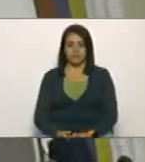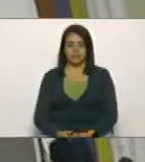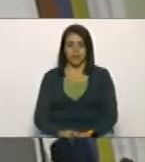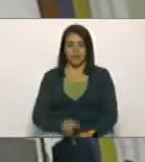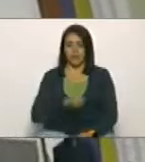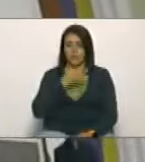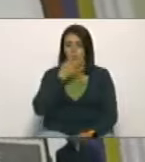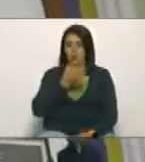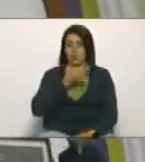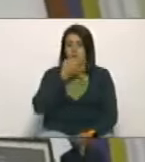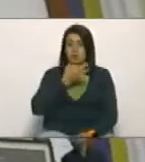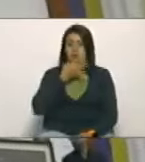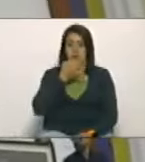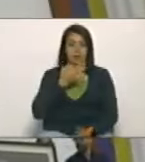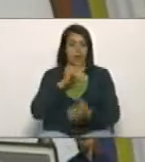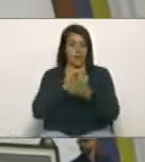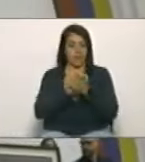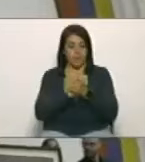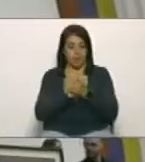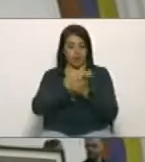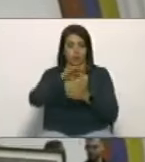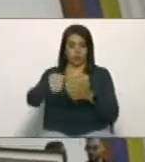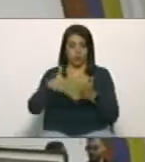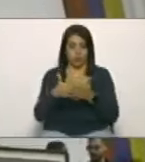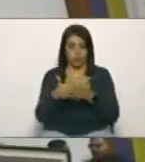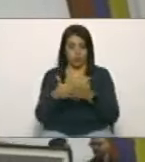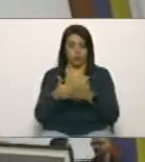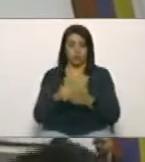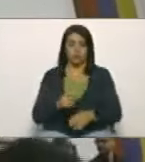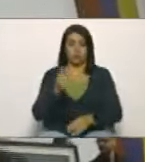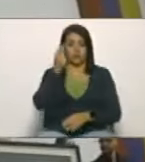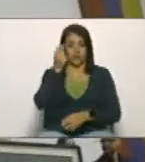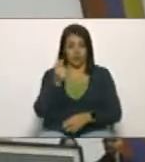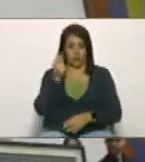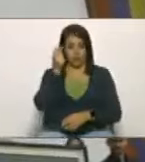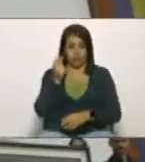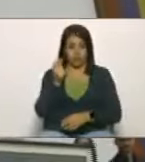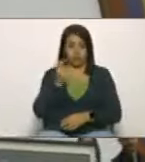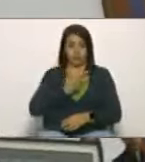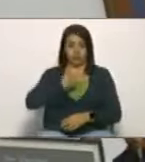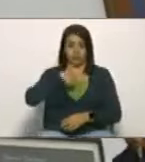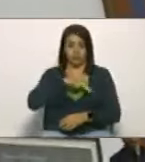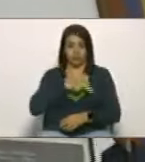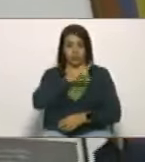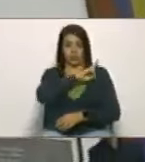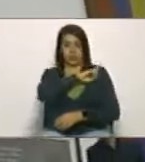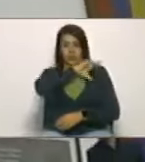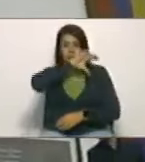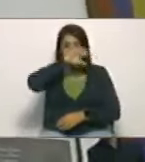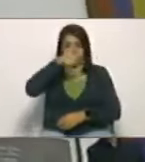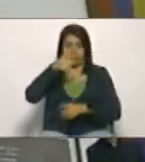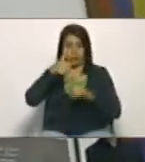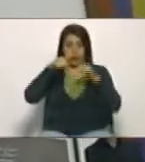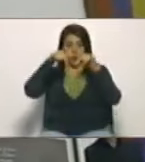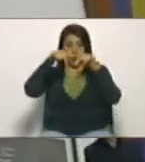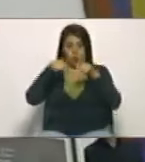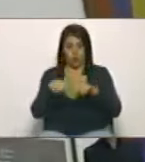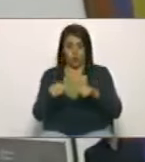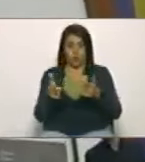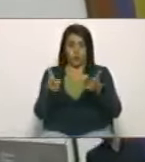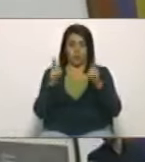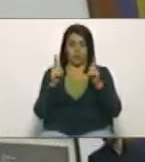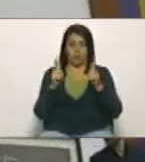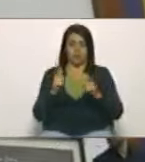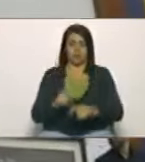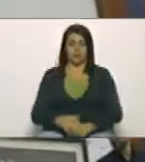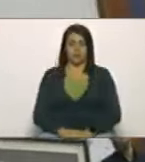Buenas tardes, compañeros y compañeras, colegas, diputados, nuestra directiva que hoy nos